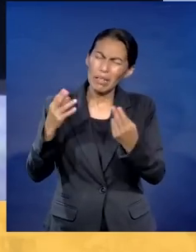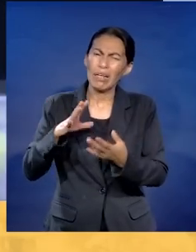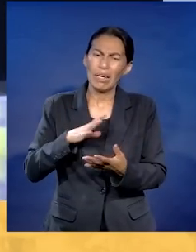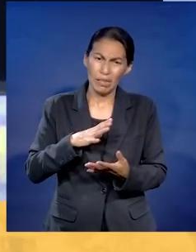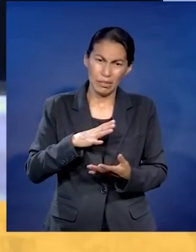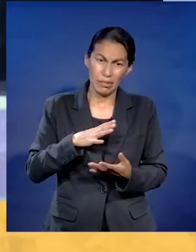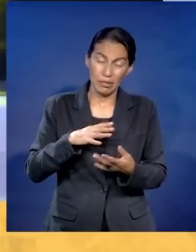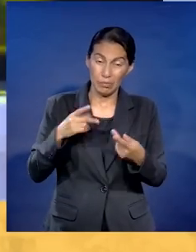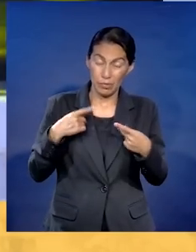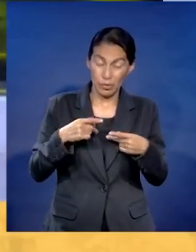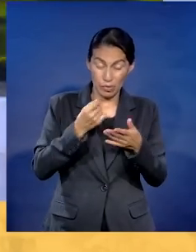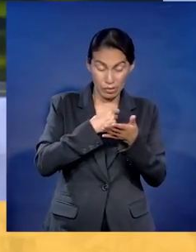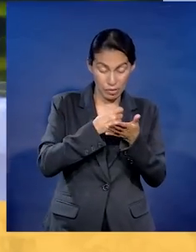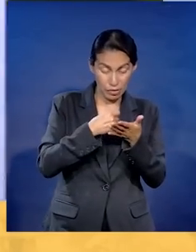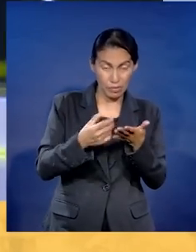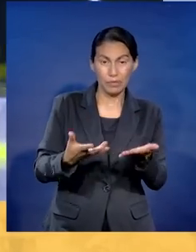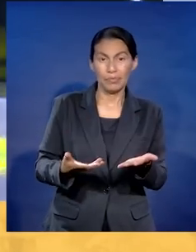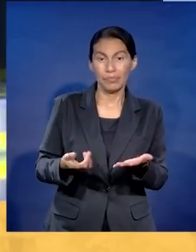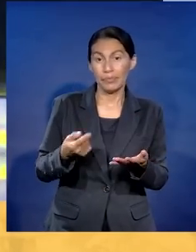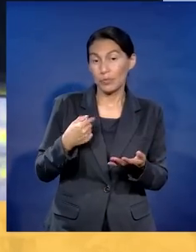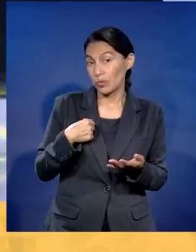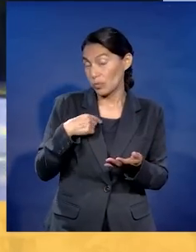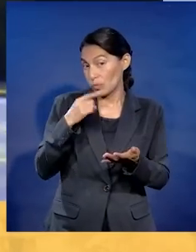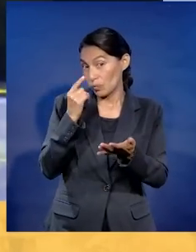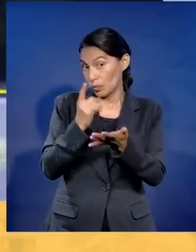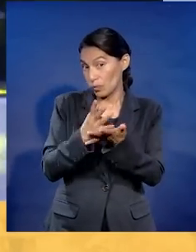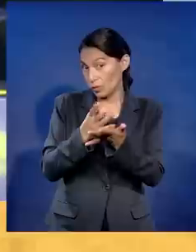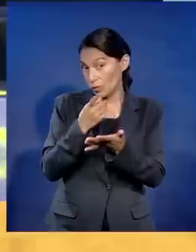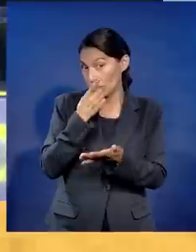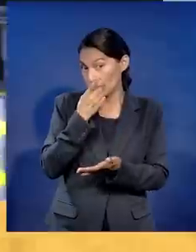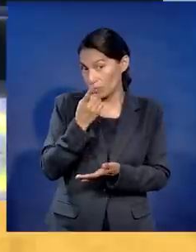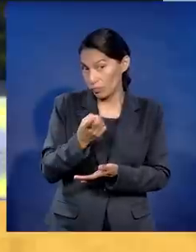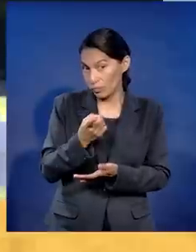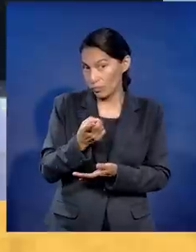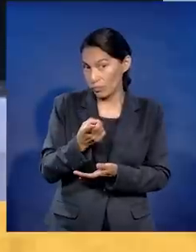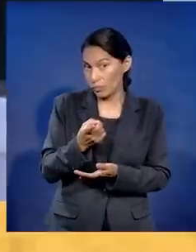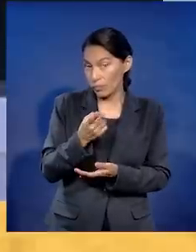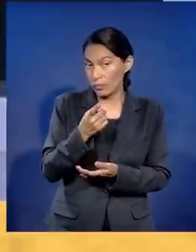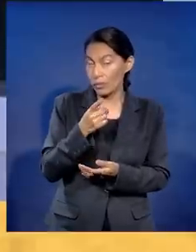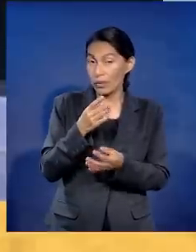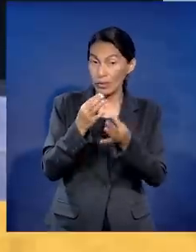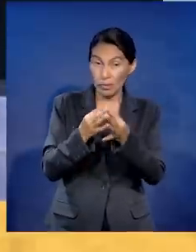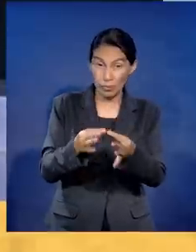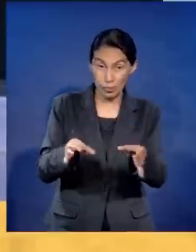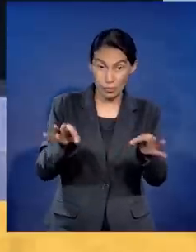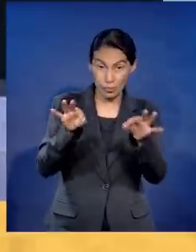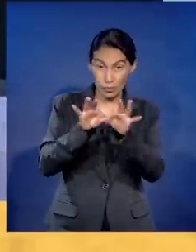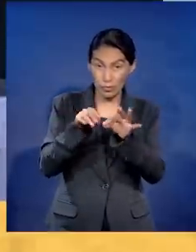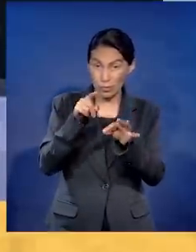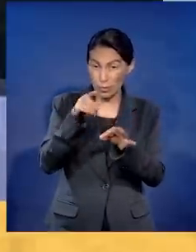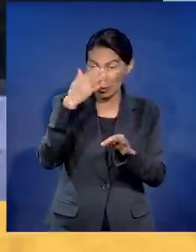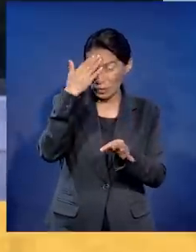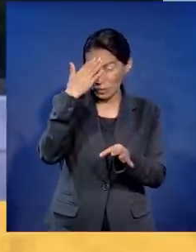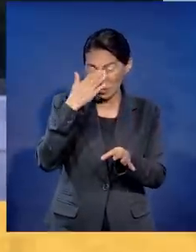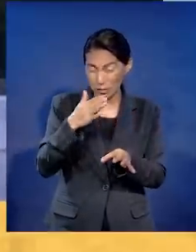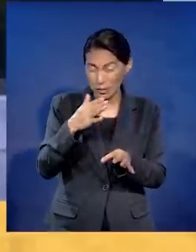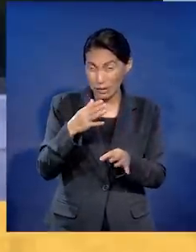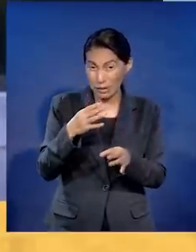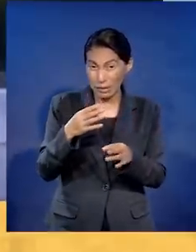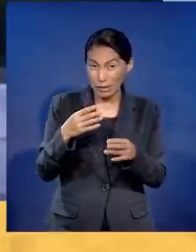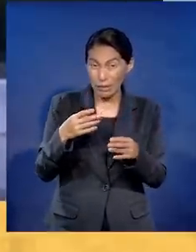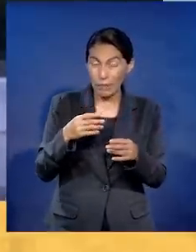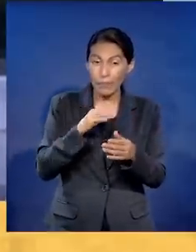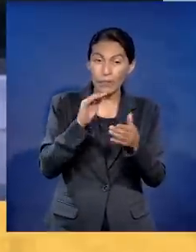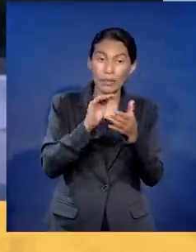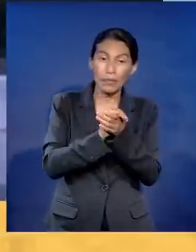necesidades. Los que escriben y saben de esas cosas son especialistas. Yo solamente podría decir, es muy importante que tú sepas cuál